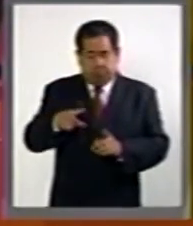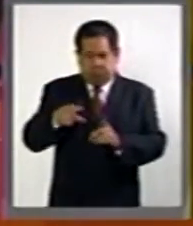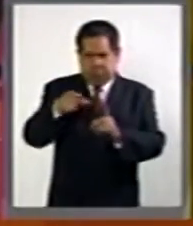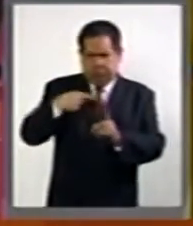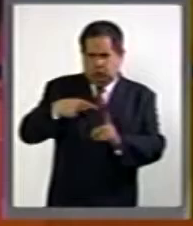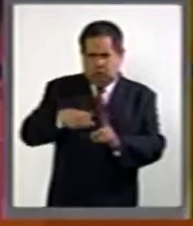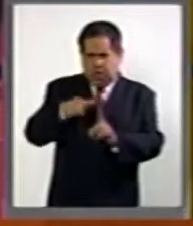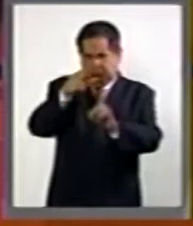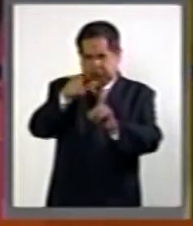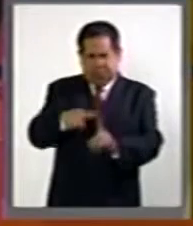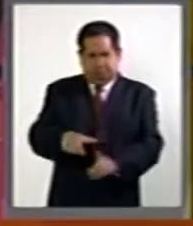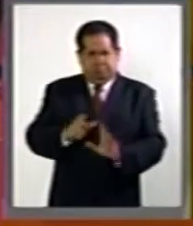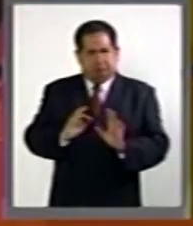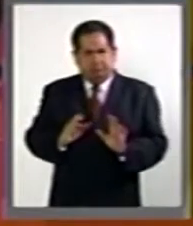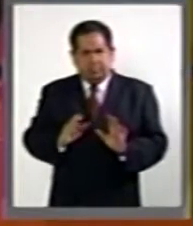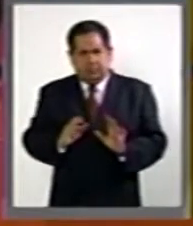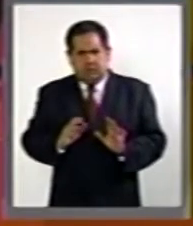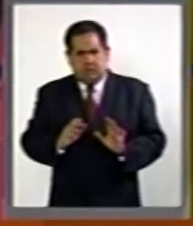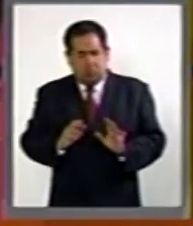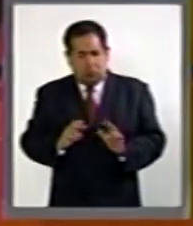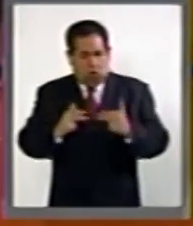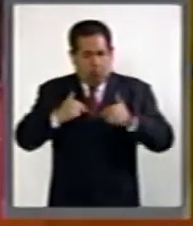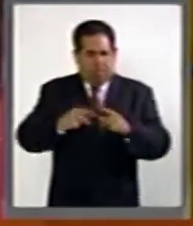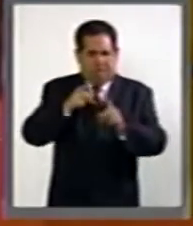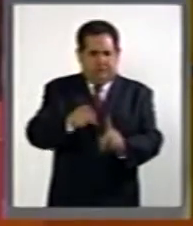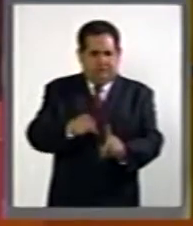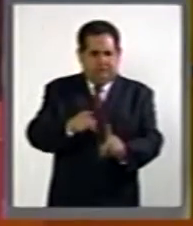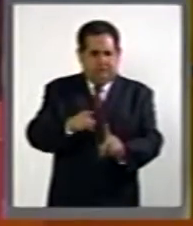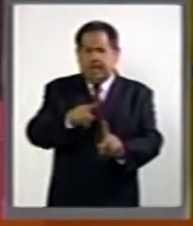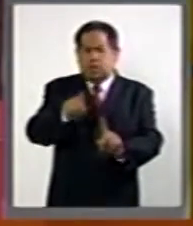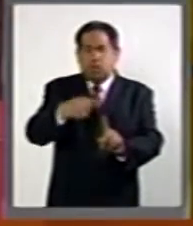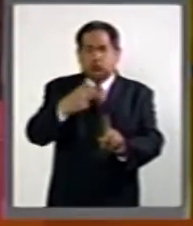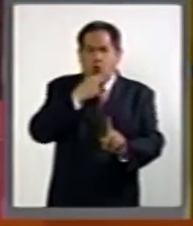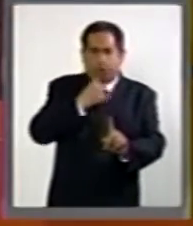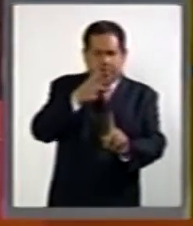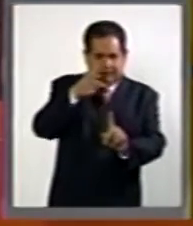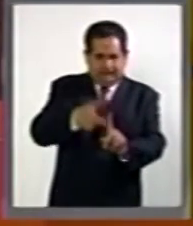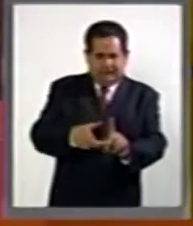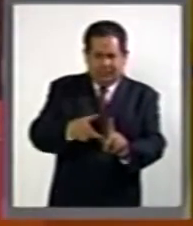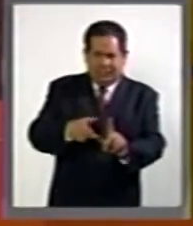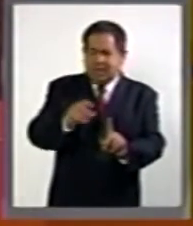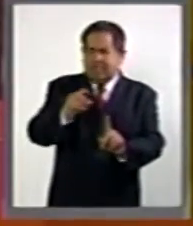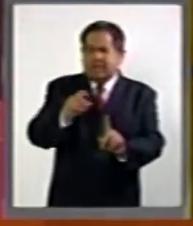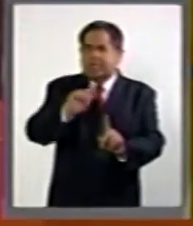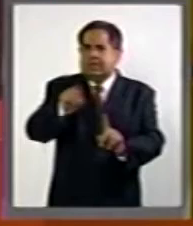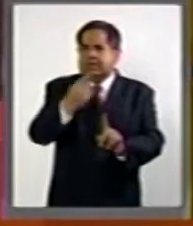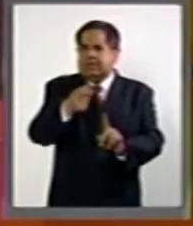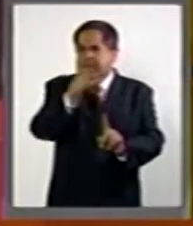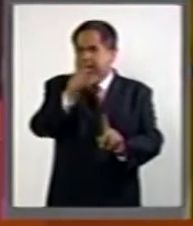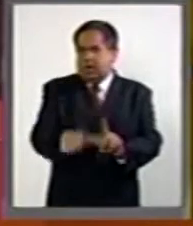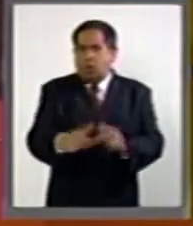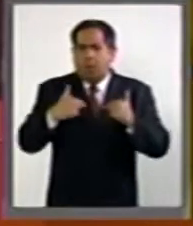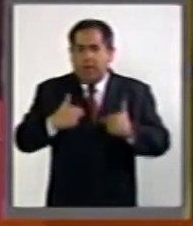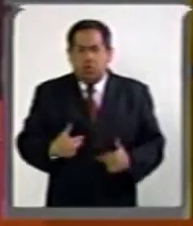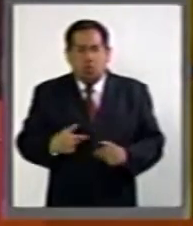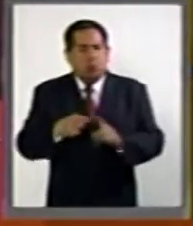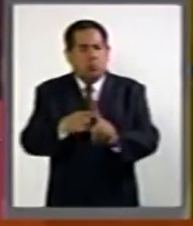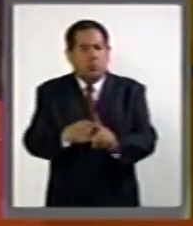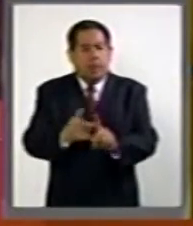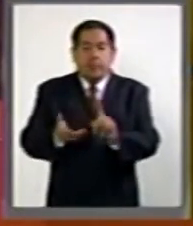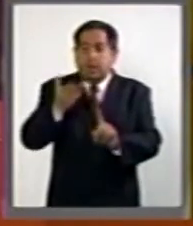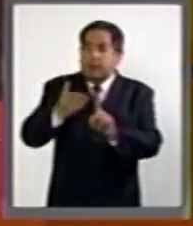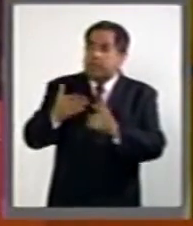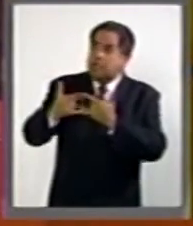natural no es un hombre, es un ser natural, porque el hombre es producto de la cultura y